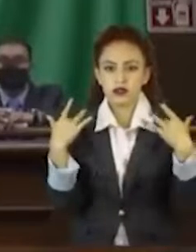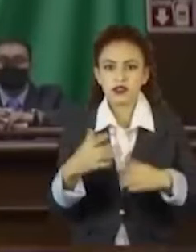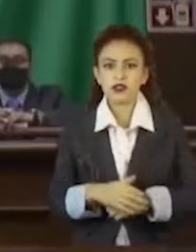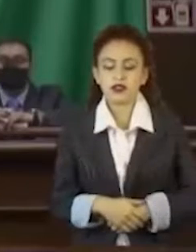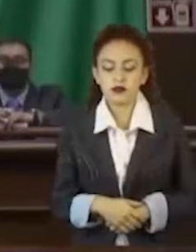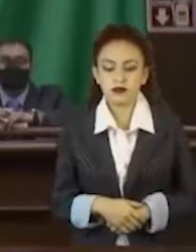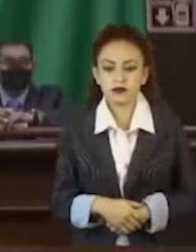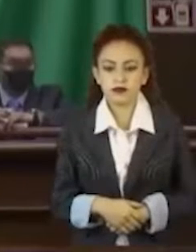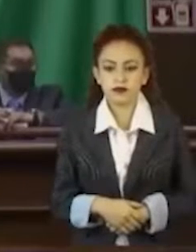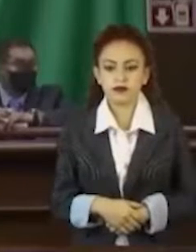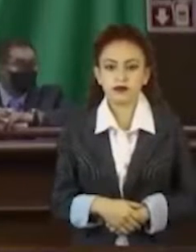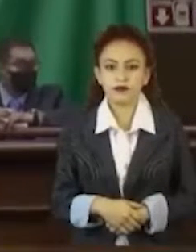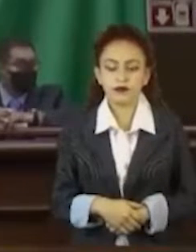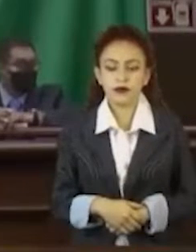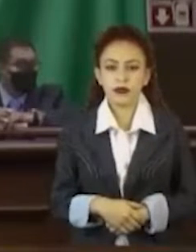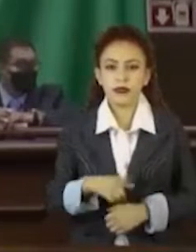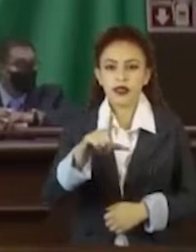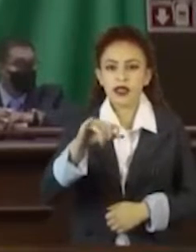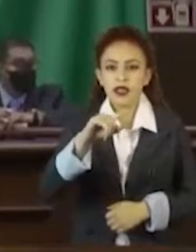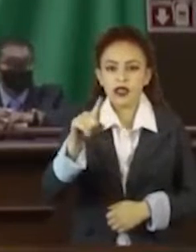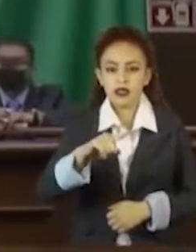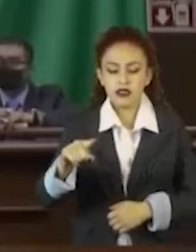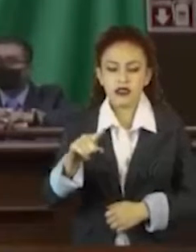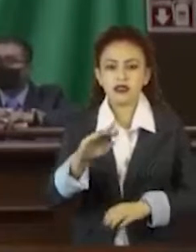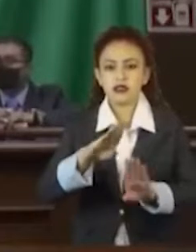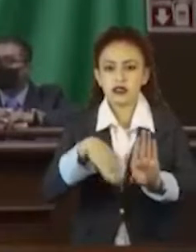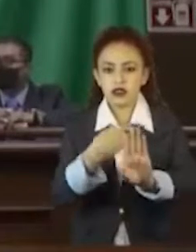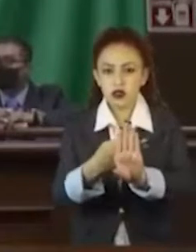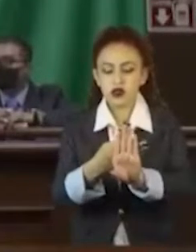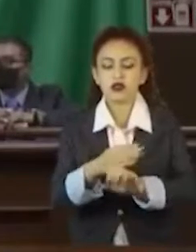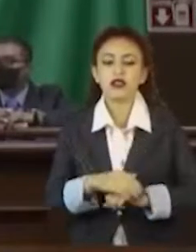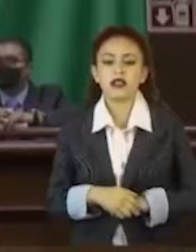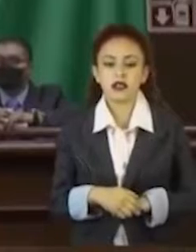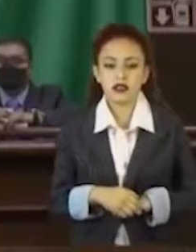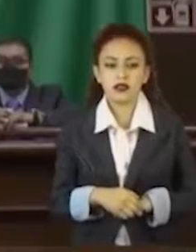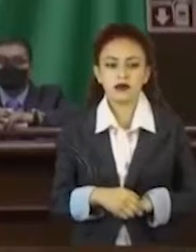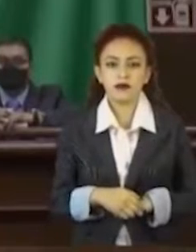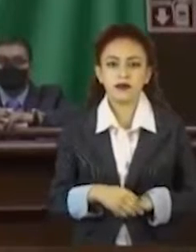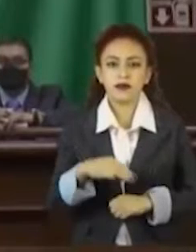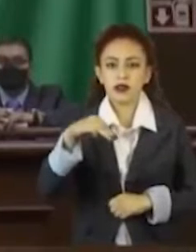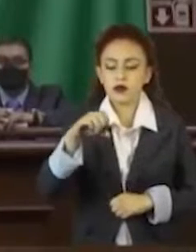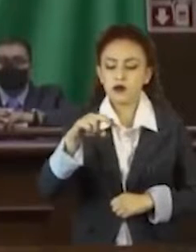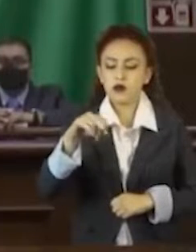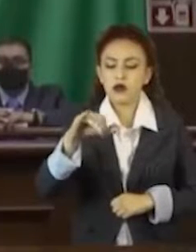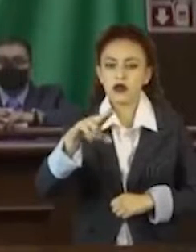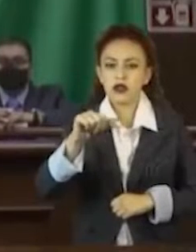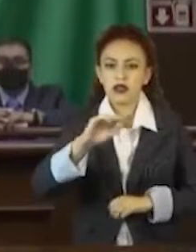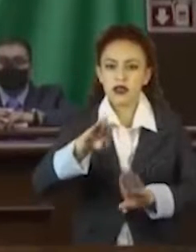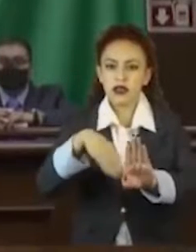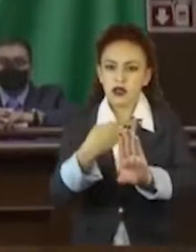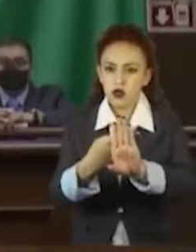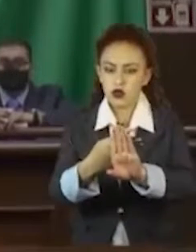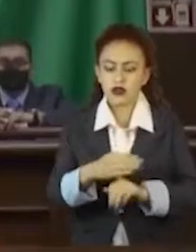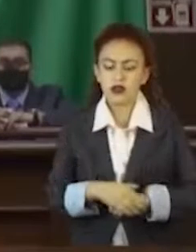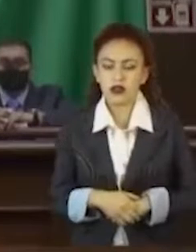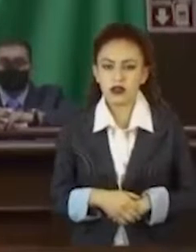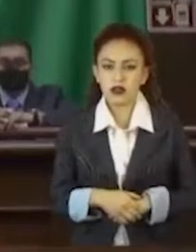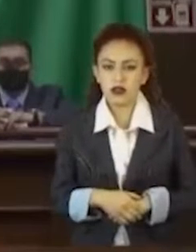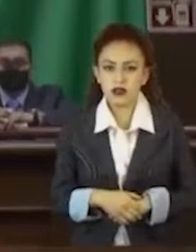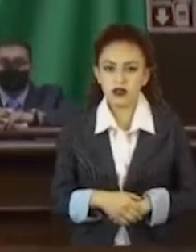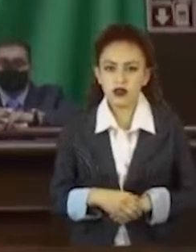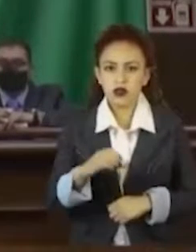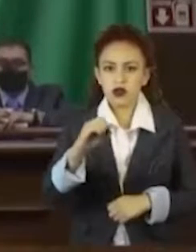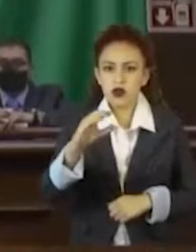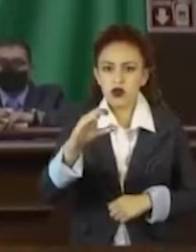abstención. Hernández Morales, Liz Alejandra, en contra. Pérez Campos, Mónica Larisa, en contra.